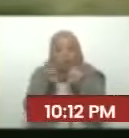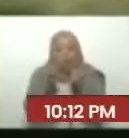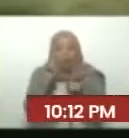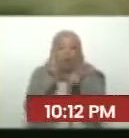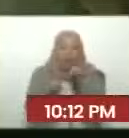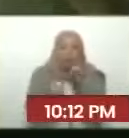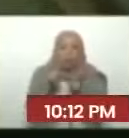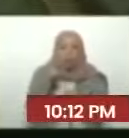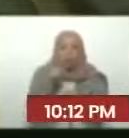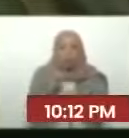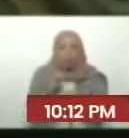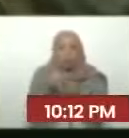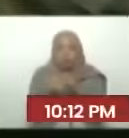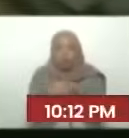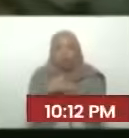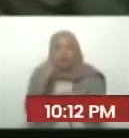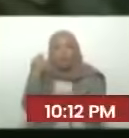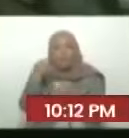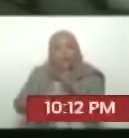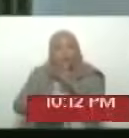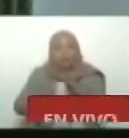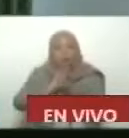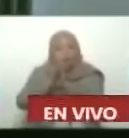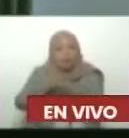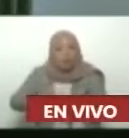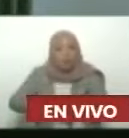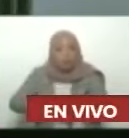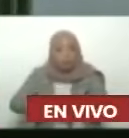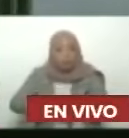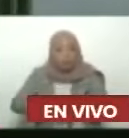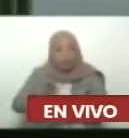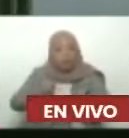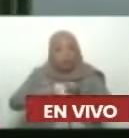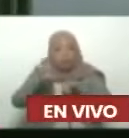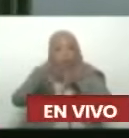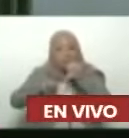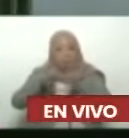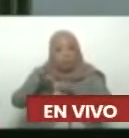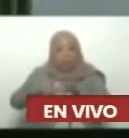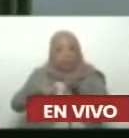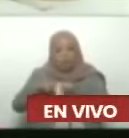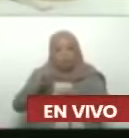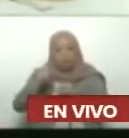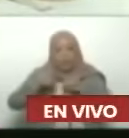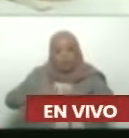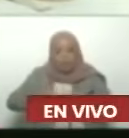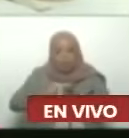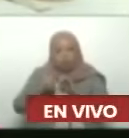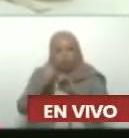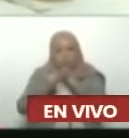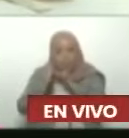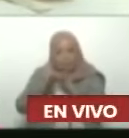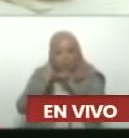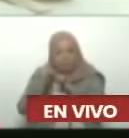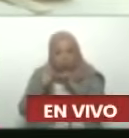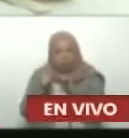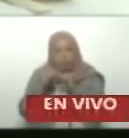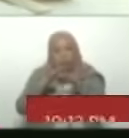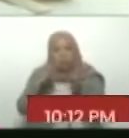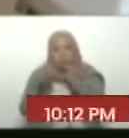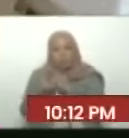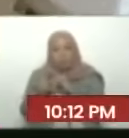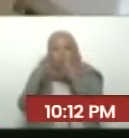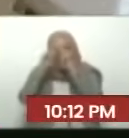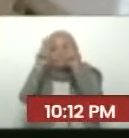o en especies que tenemos que se encuentran en peligro de extinción. Tenemos instalaciones totalmente cómodas, remodeladas, contamos con